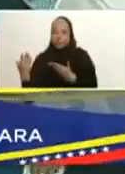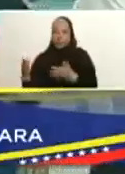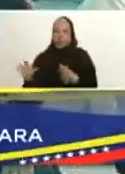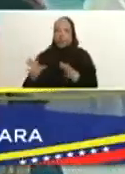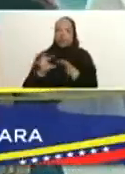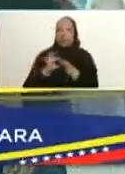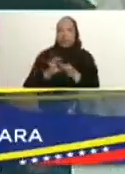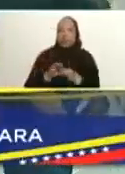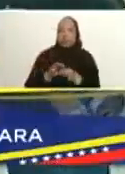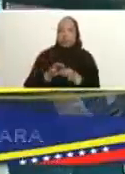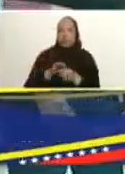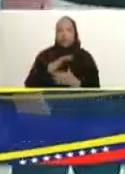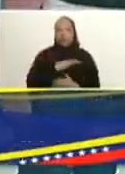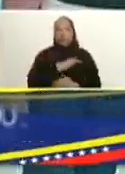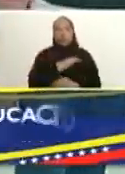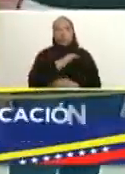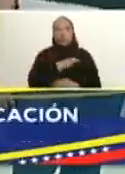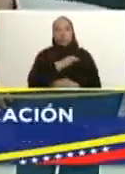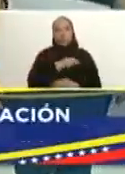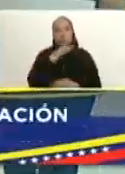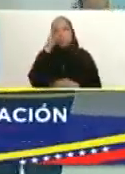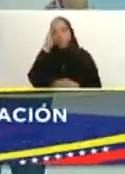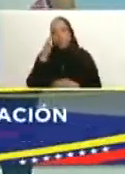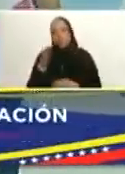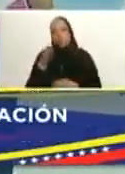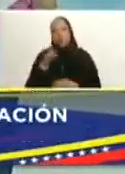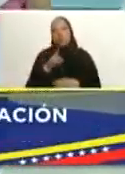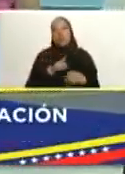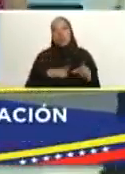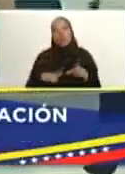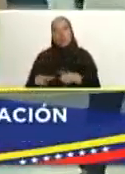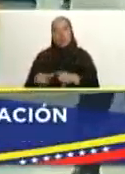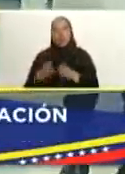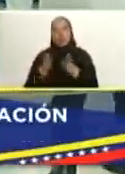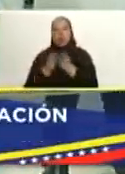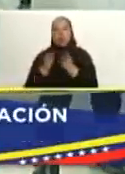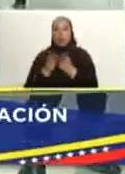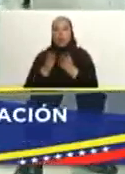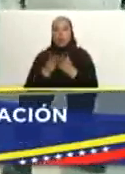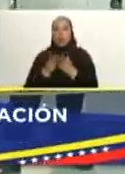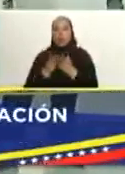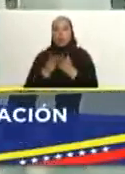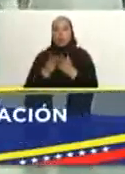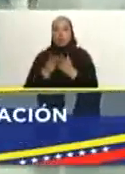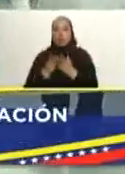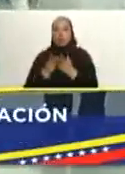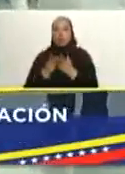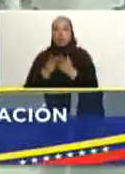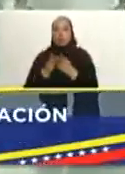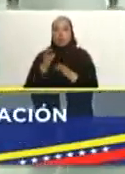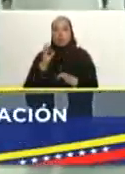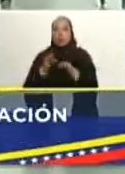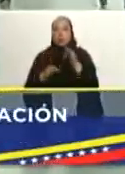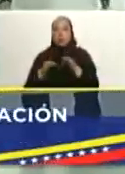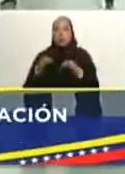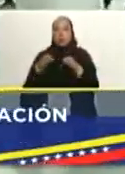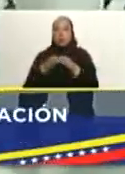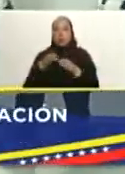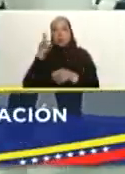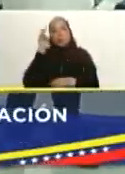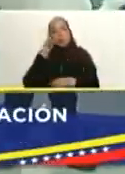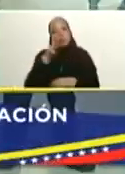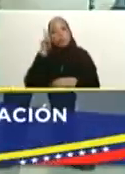lineamientos en la continuación de los trabajos de los bricomiles educativos. Junto al personal de